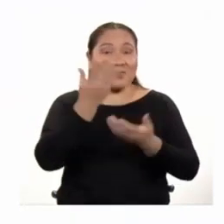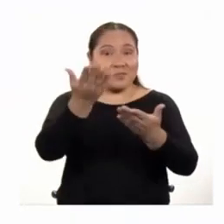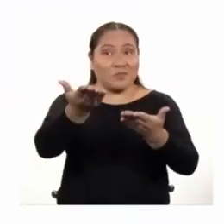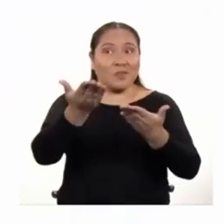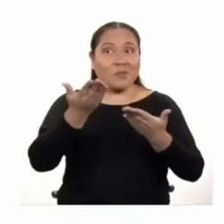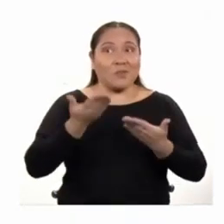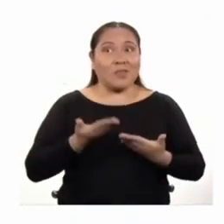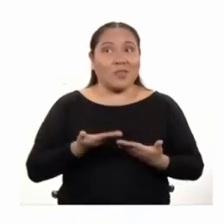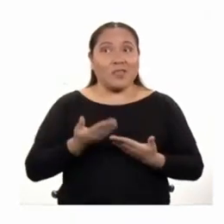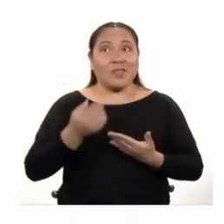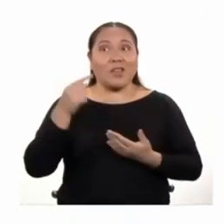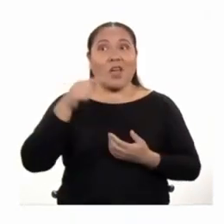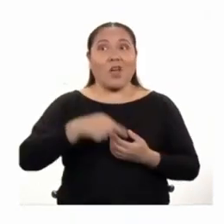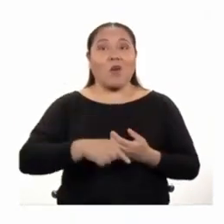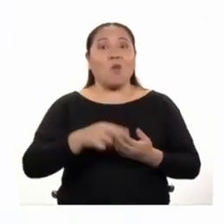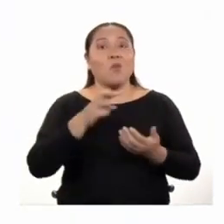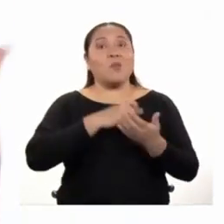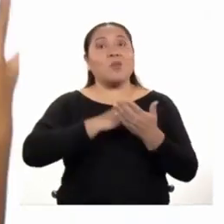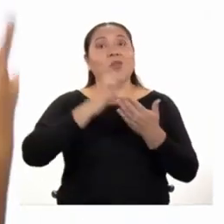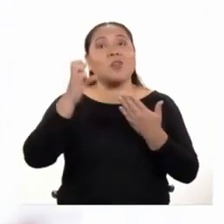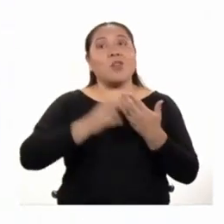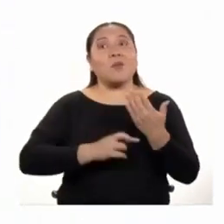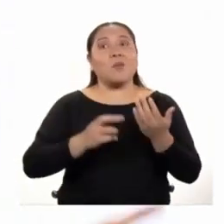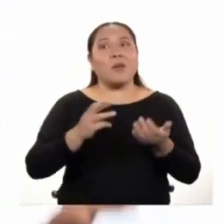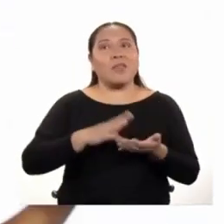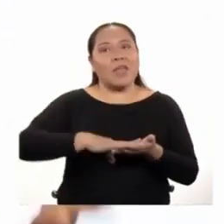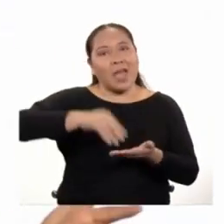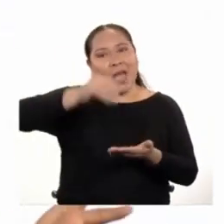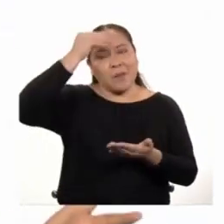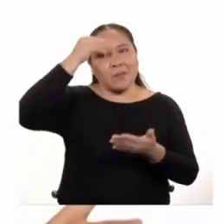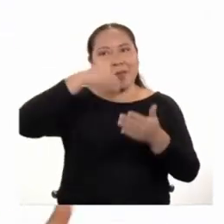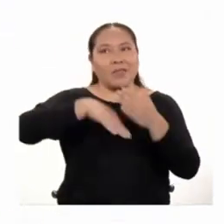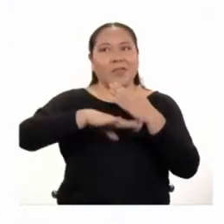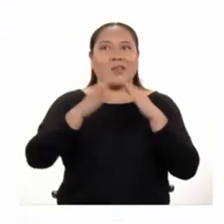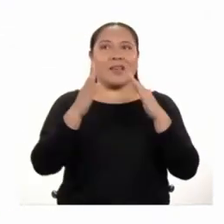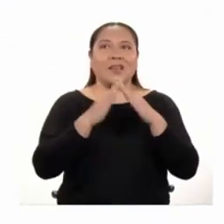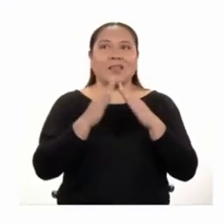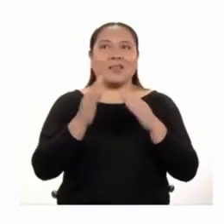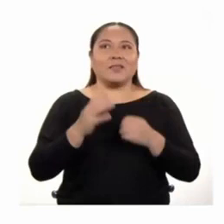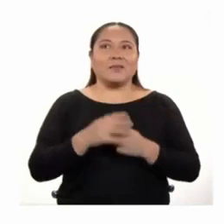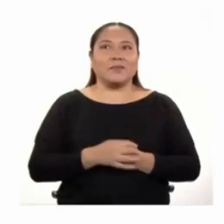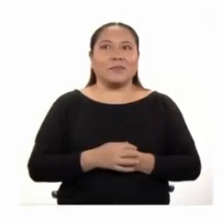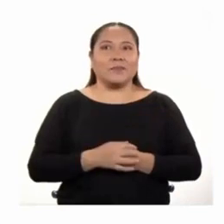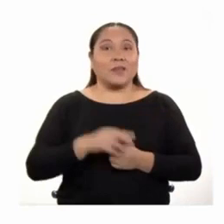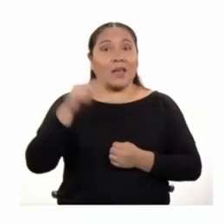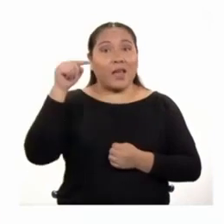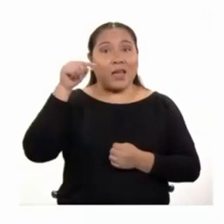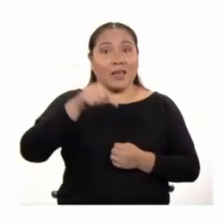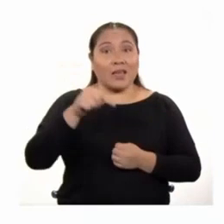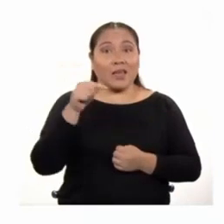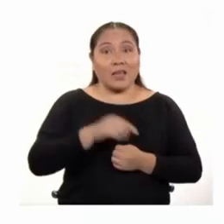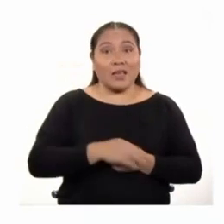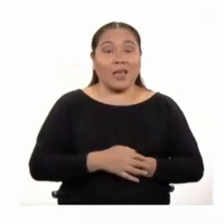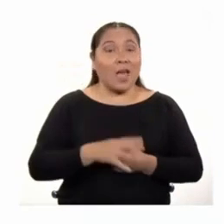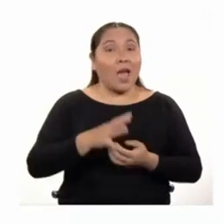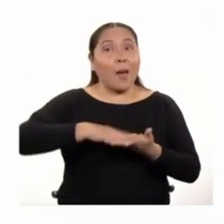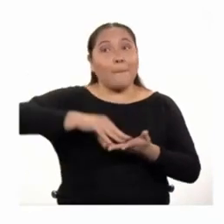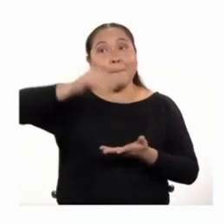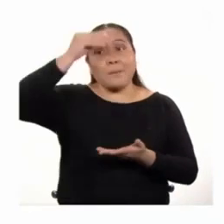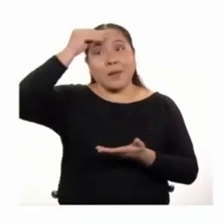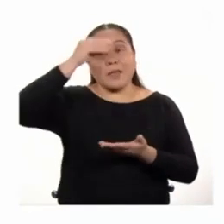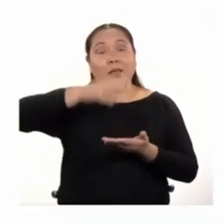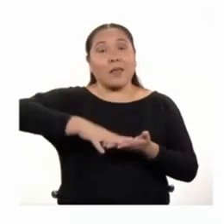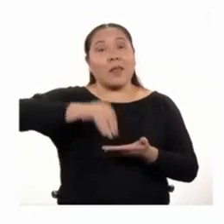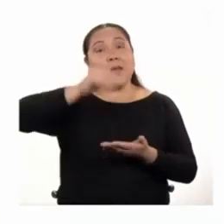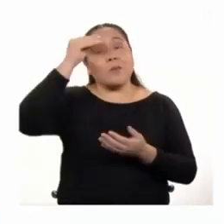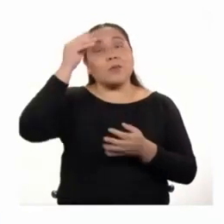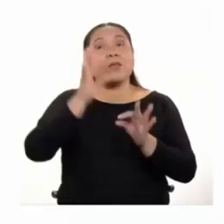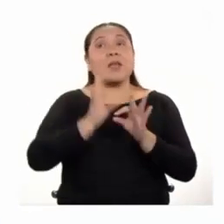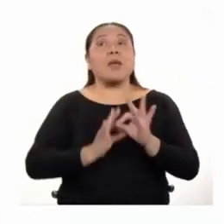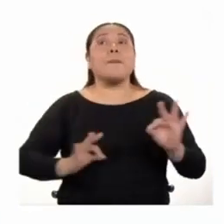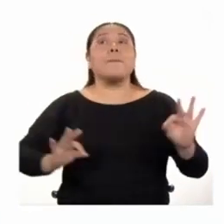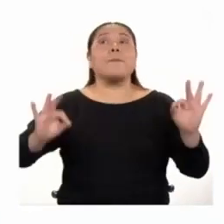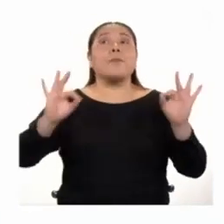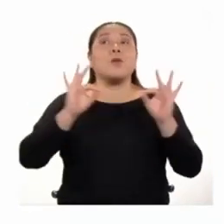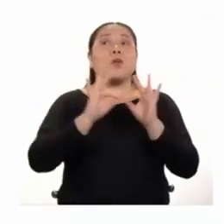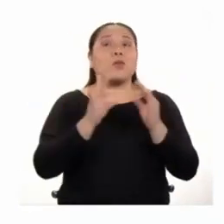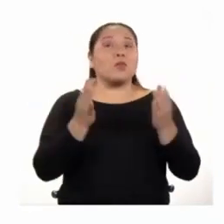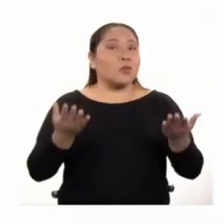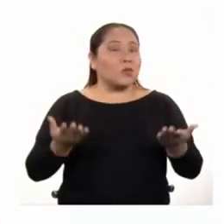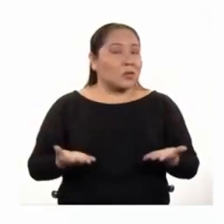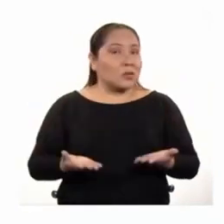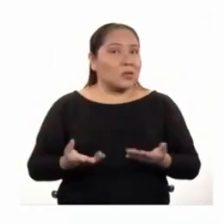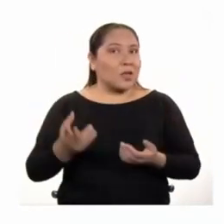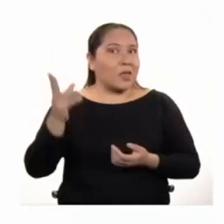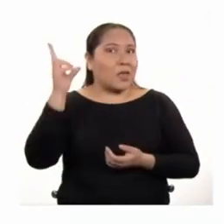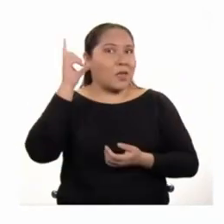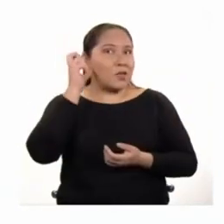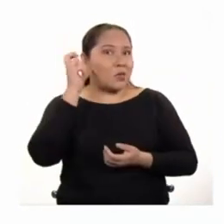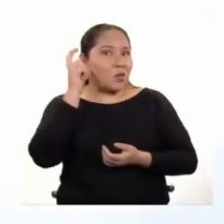Bienvenidos a un episodio más de Aprendo en Casa, en el que aprenderemos la importancia de la